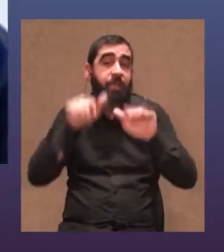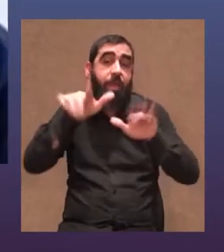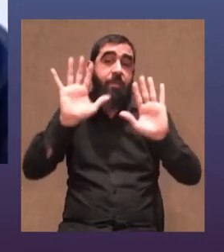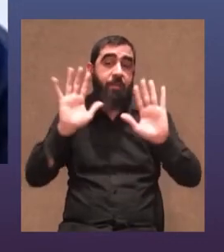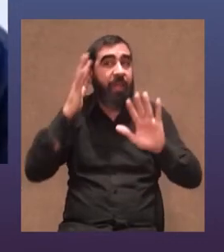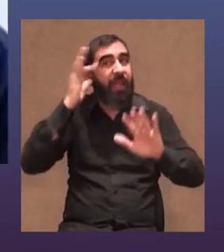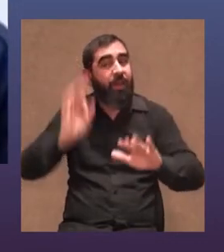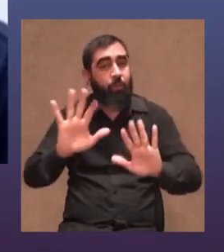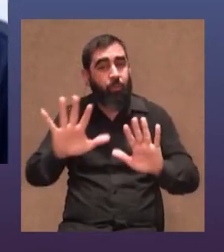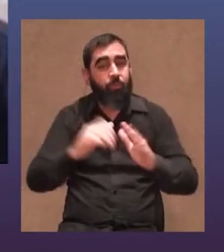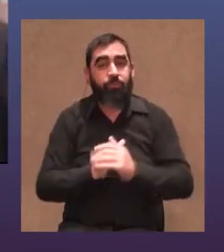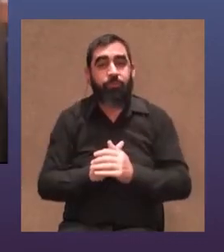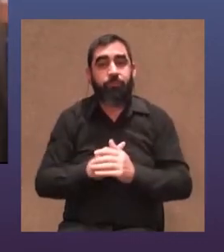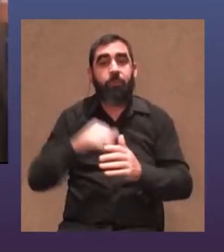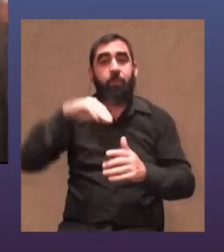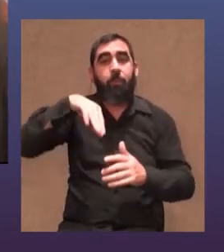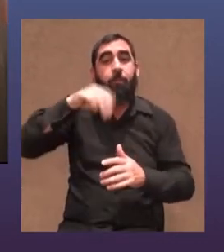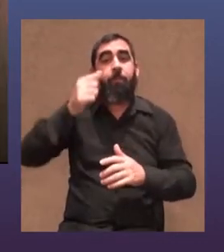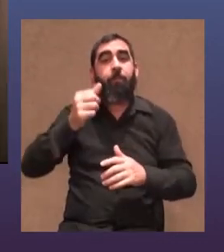bien. ¿Y Margarita?